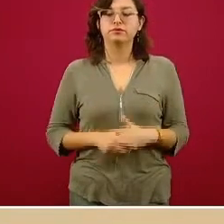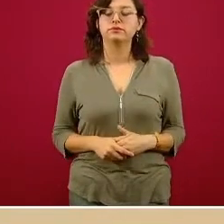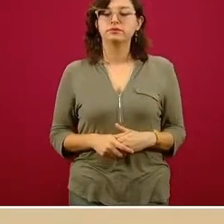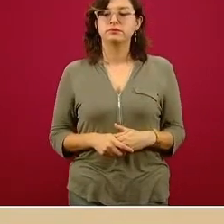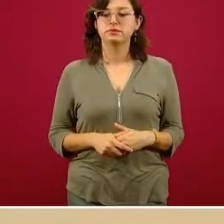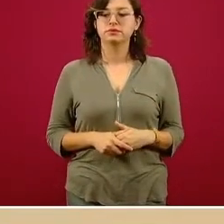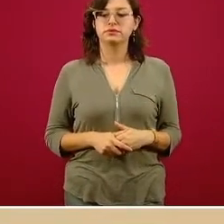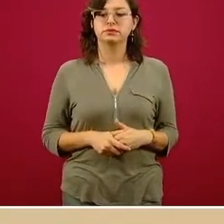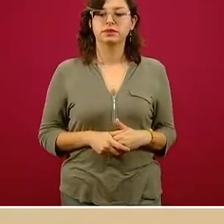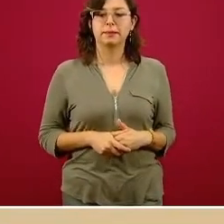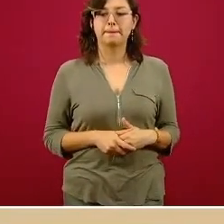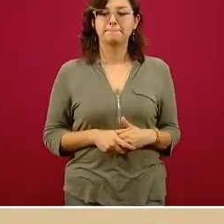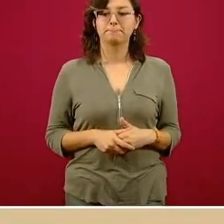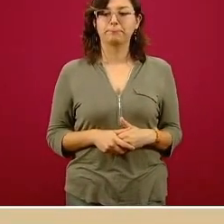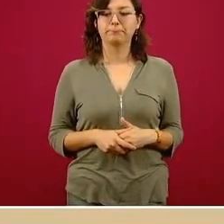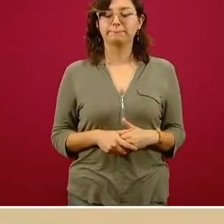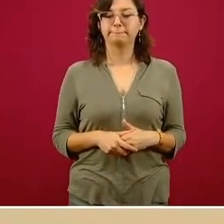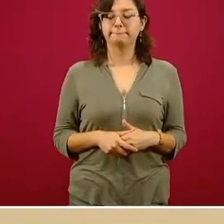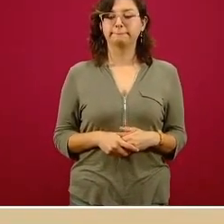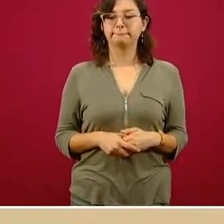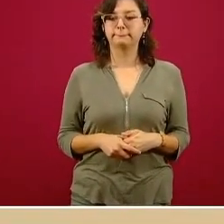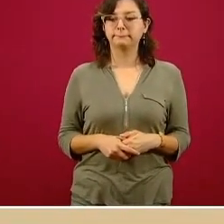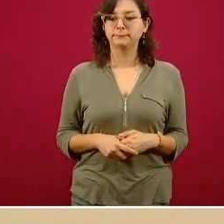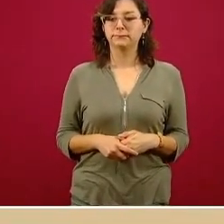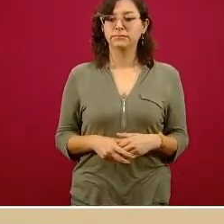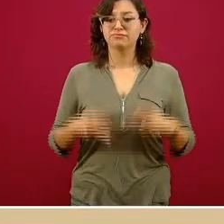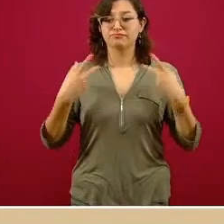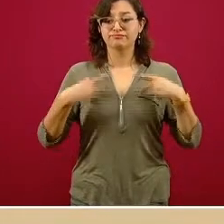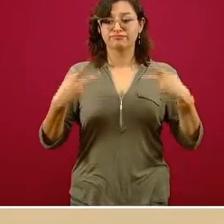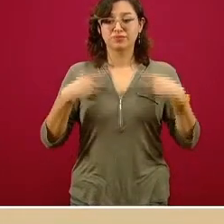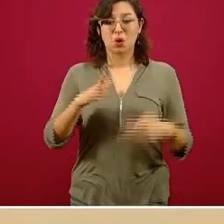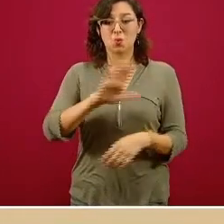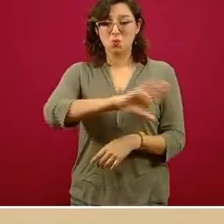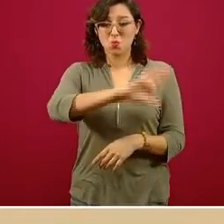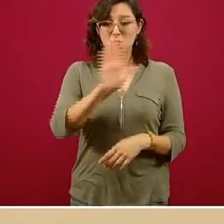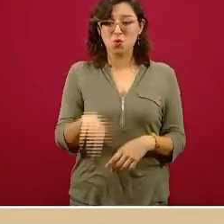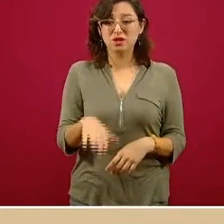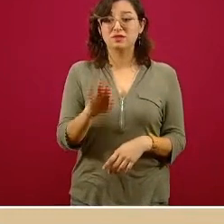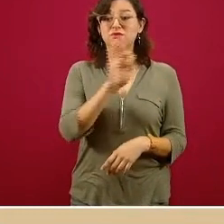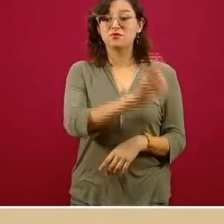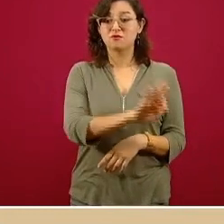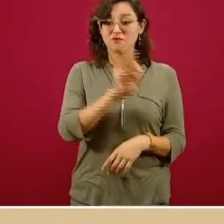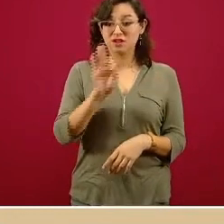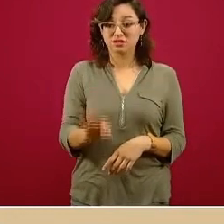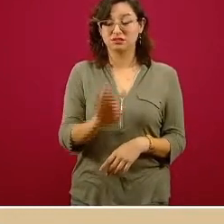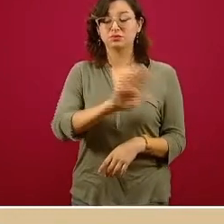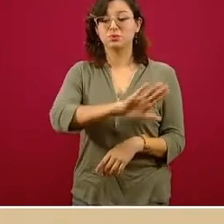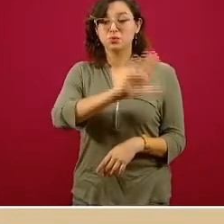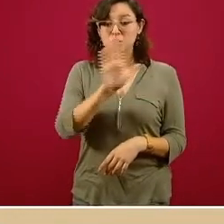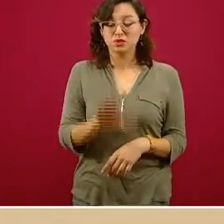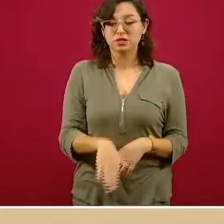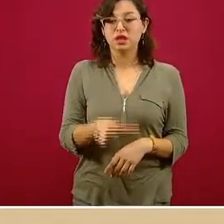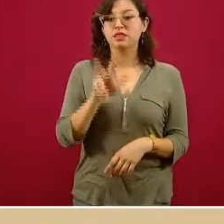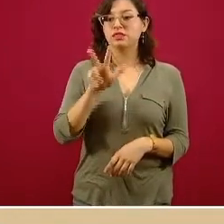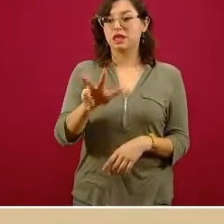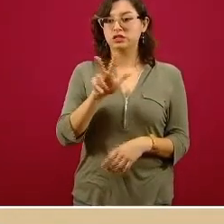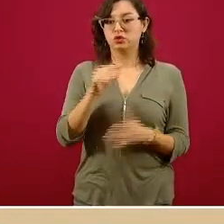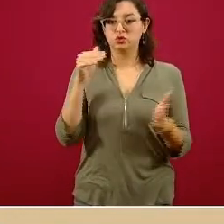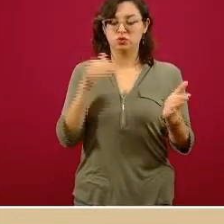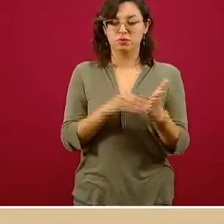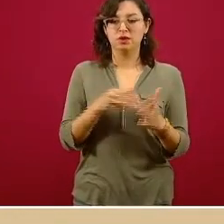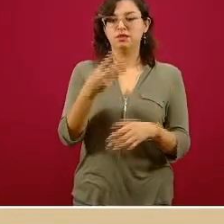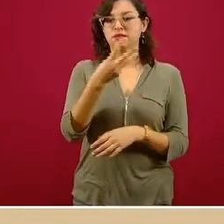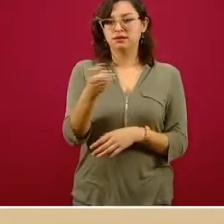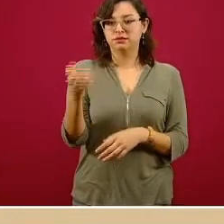Es las defunciones que están registradas por fecha en la que ocurrieron, las 18,310 que hasta el momento